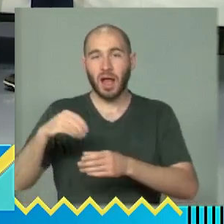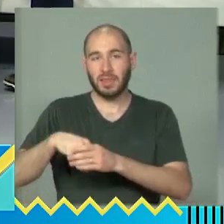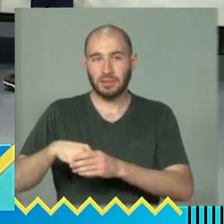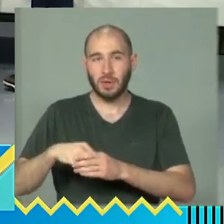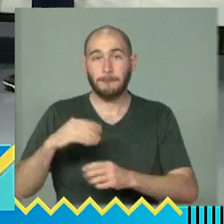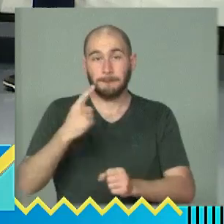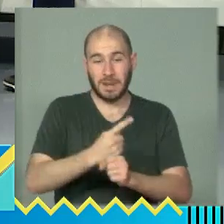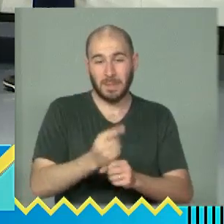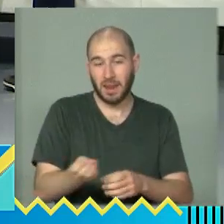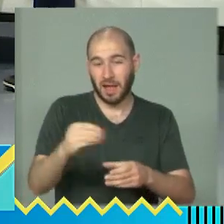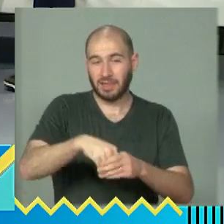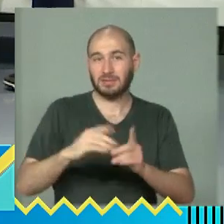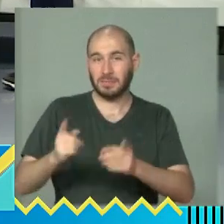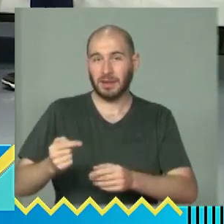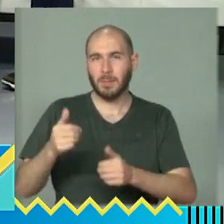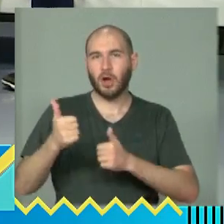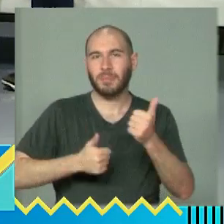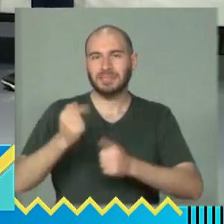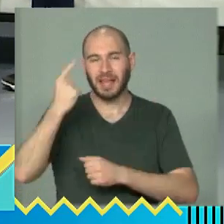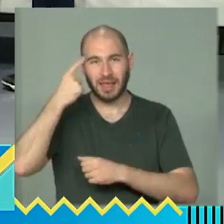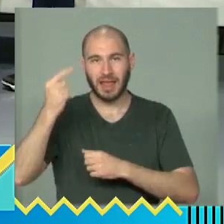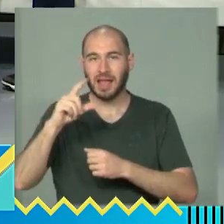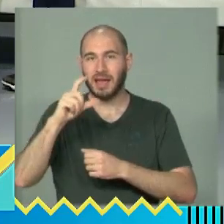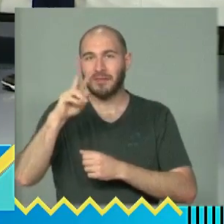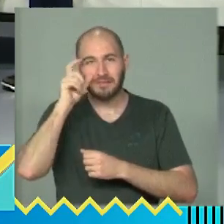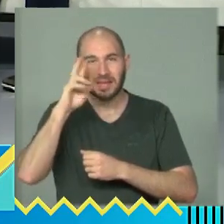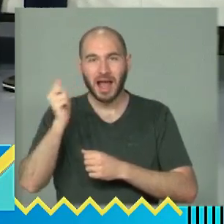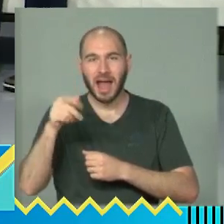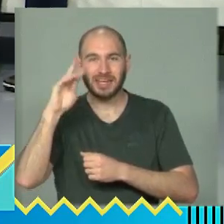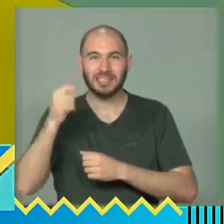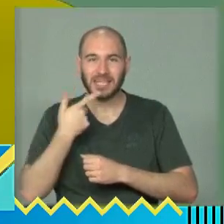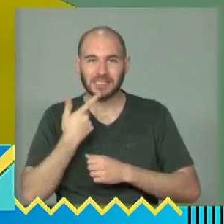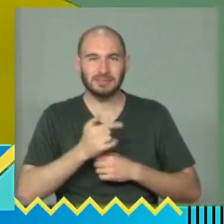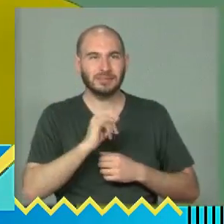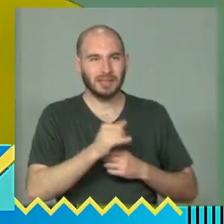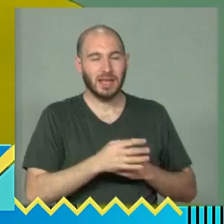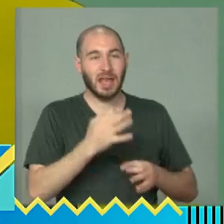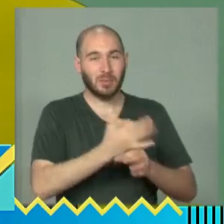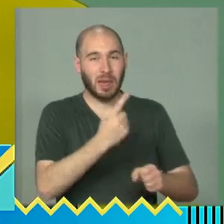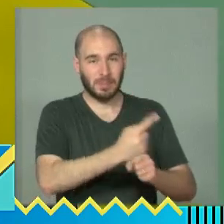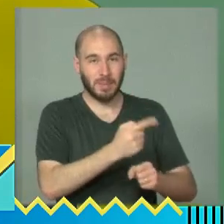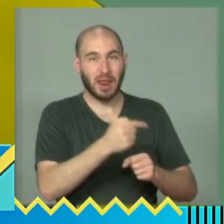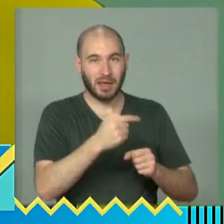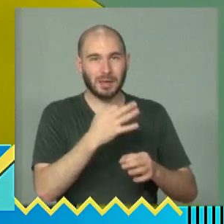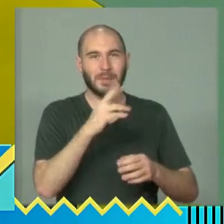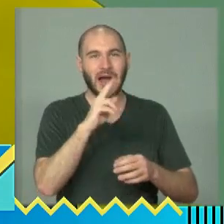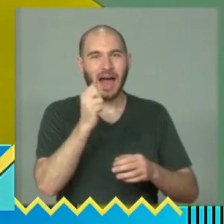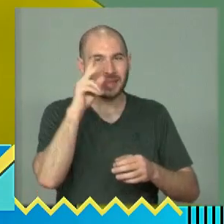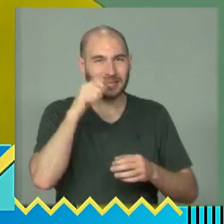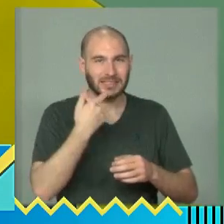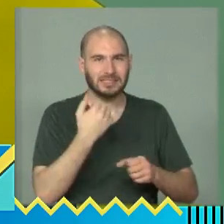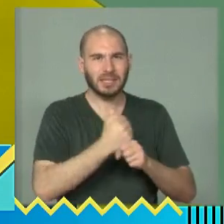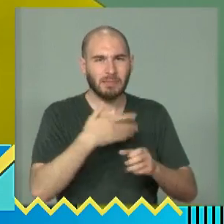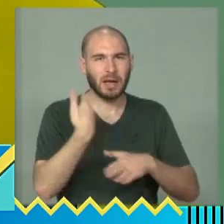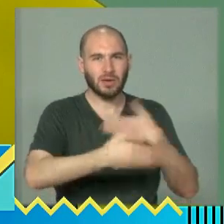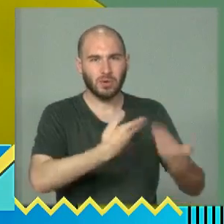la primaria en esta maratón de ideas, a Carmen Vera Arenas, ¿no es cierto? Exactamente. Si bien el Carmen Vera Arenas venía trabajando con algunas actividades